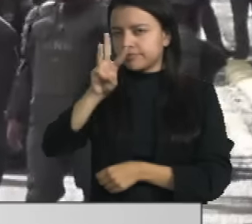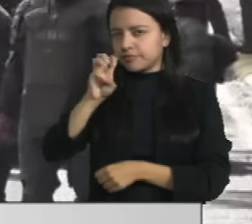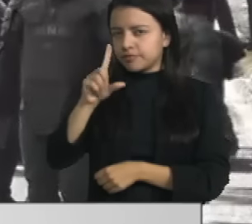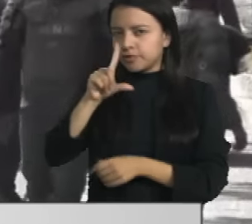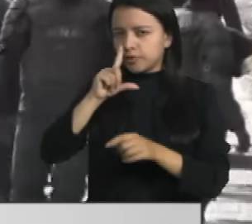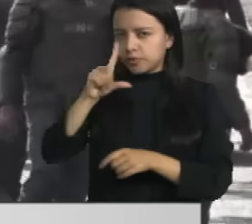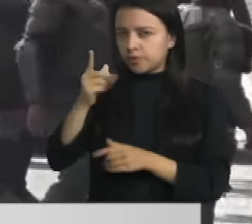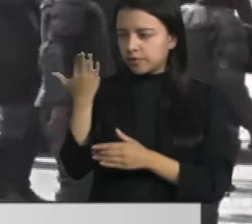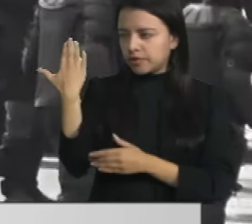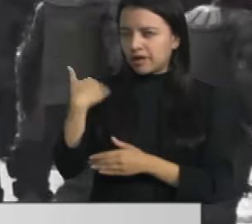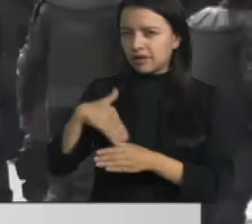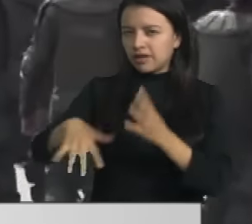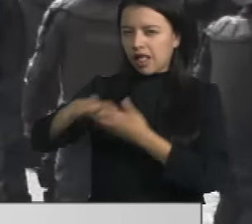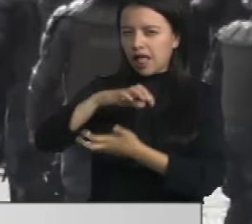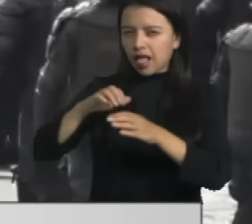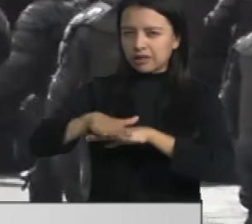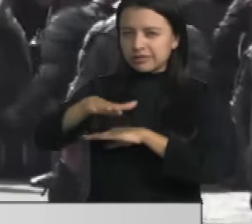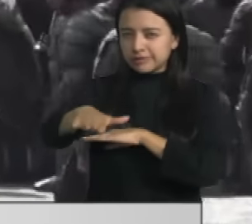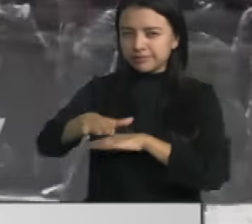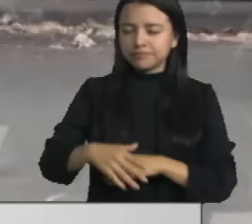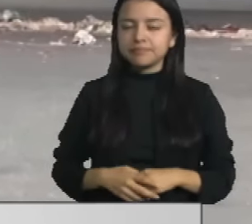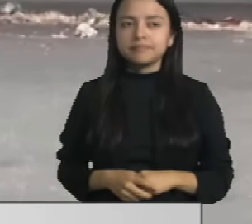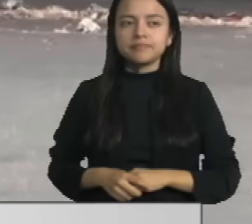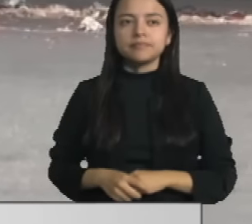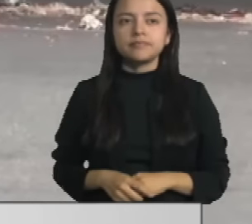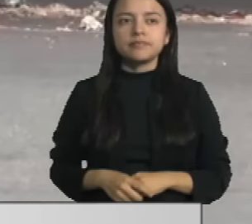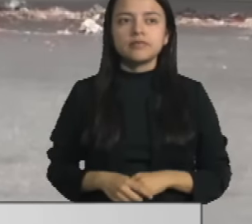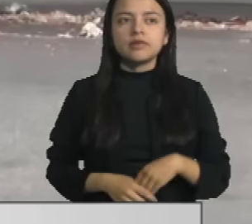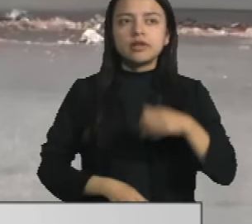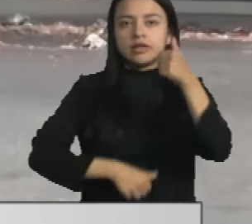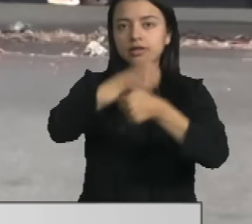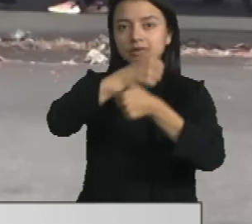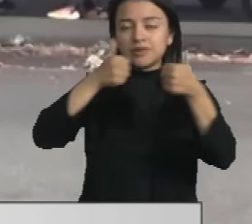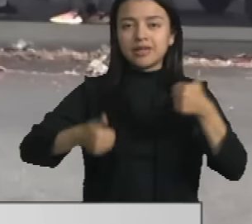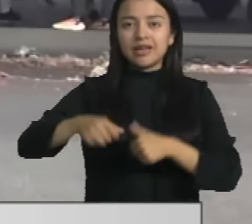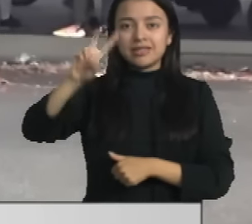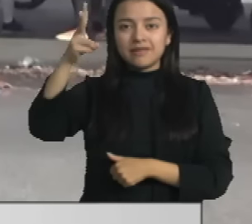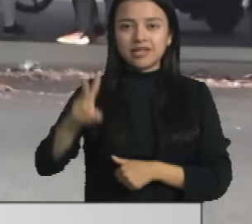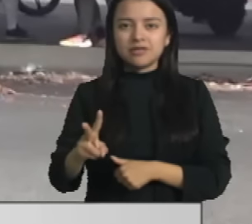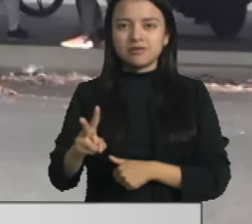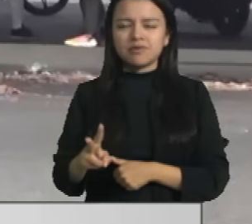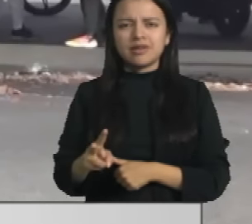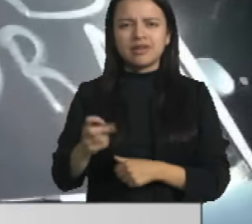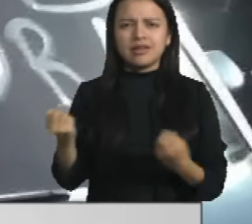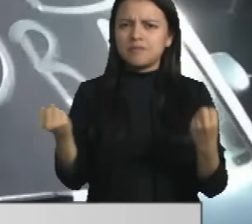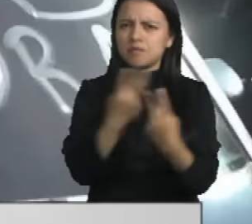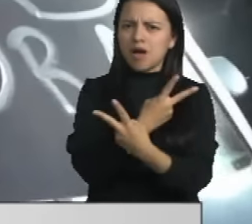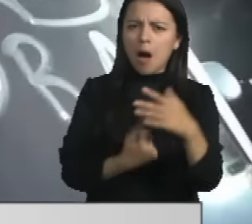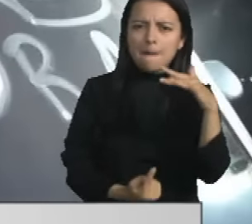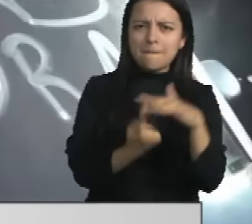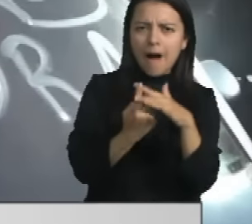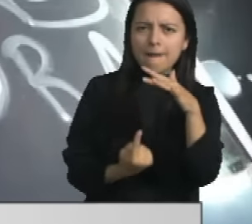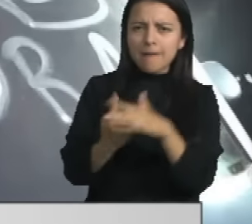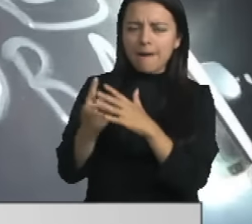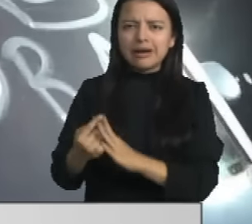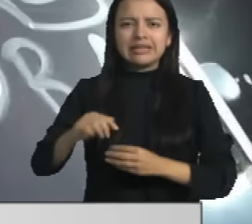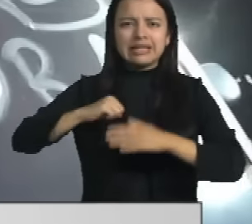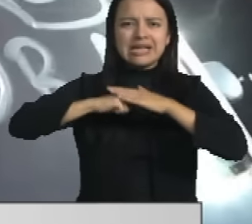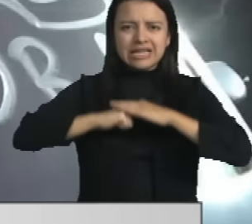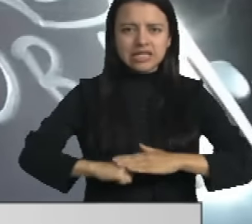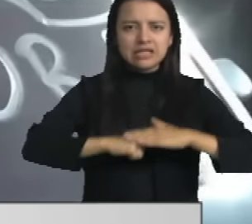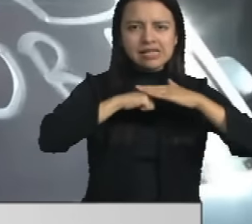generaron protestas en contra de la reelección de Nicolás Maduro. Las autoridades venezolanas están cometiendo violaciones generalizadas de derechos